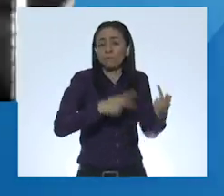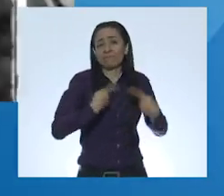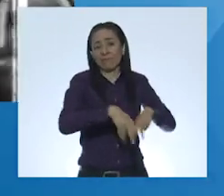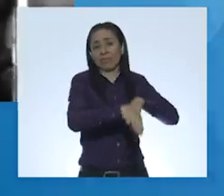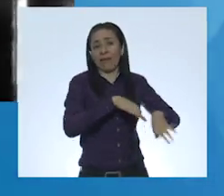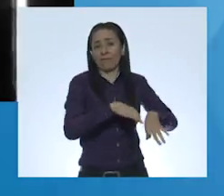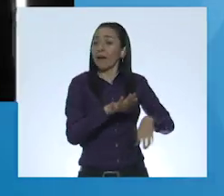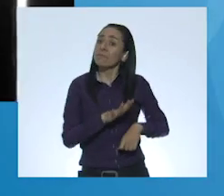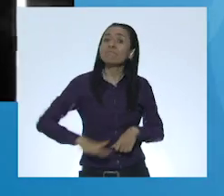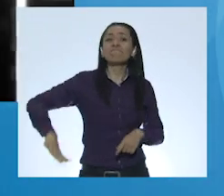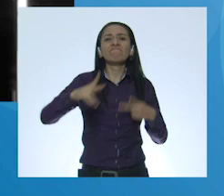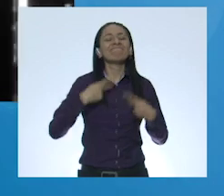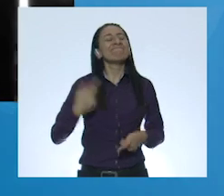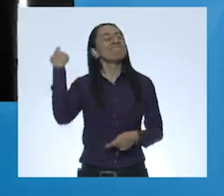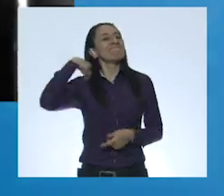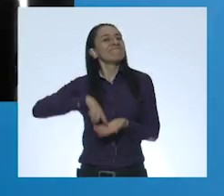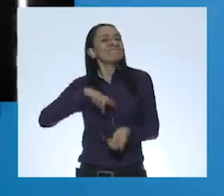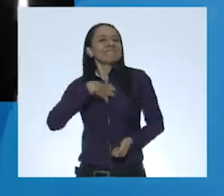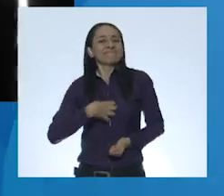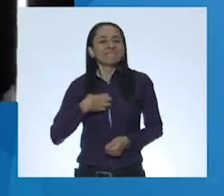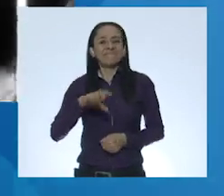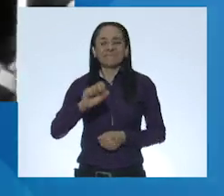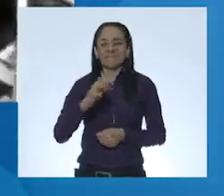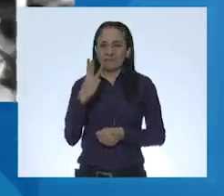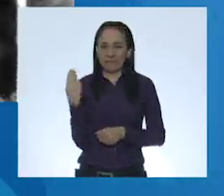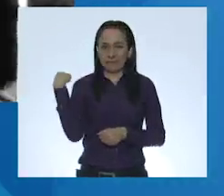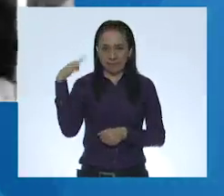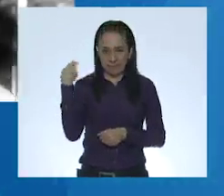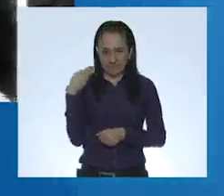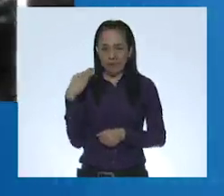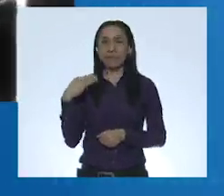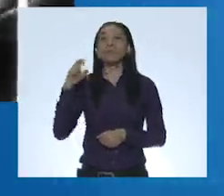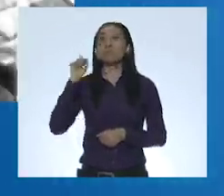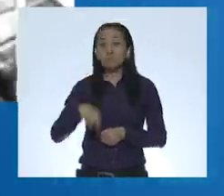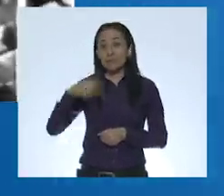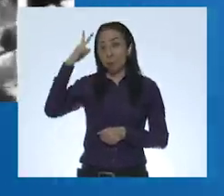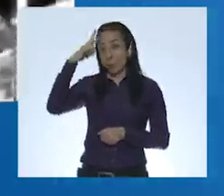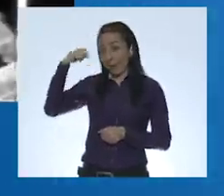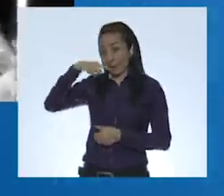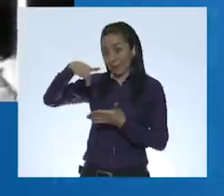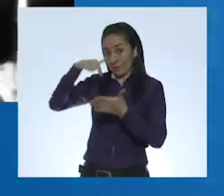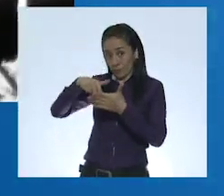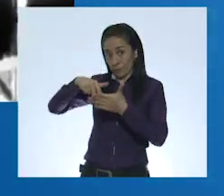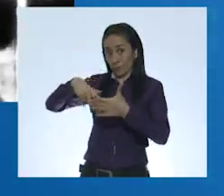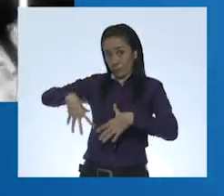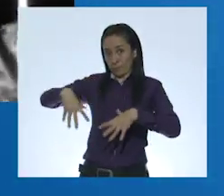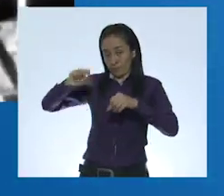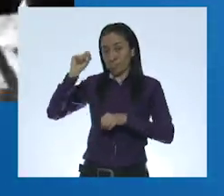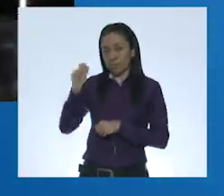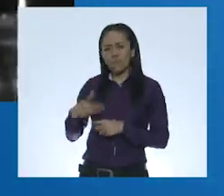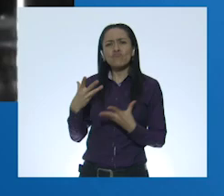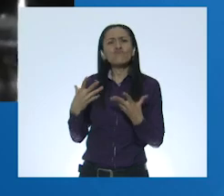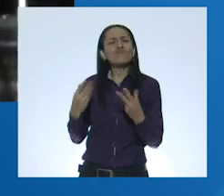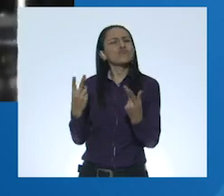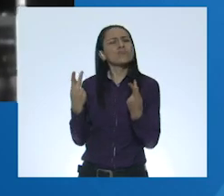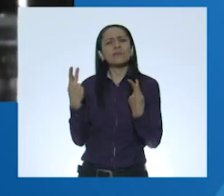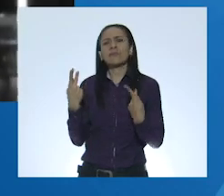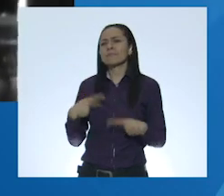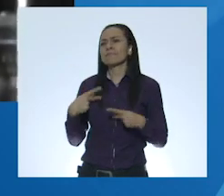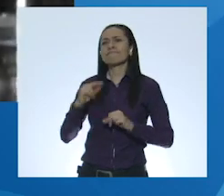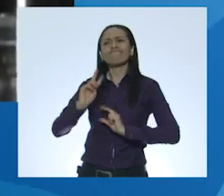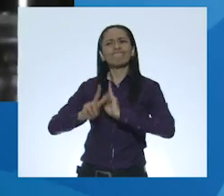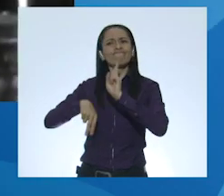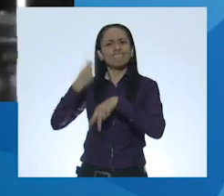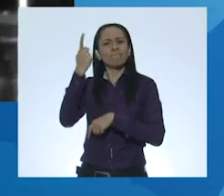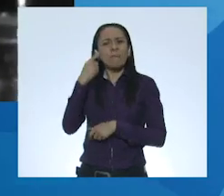popular. El 23 de marzo, en el Palacio de Bellas Artes, miles de personas entregaron lo poco que tenían para pagar